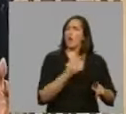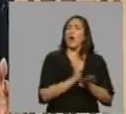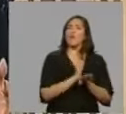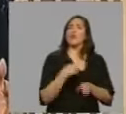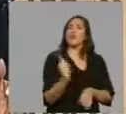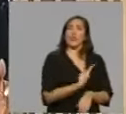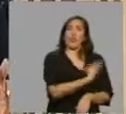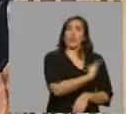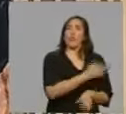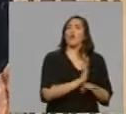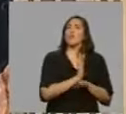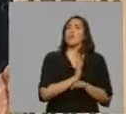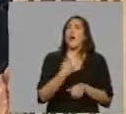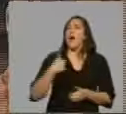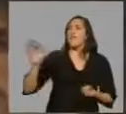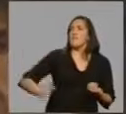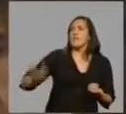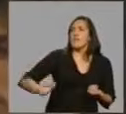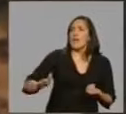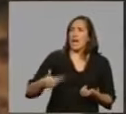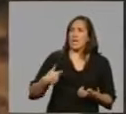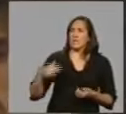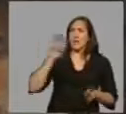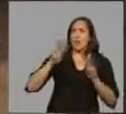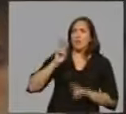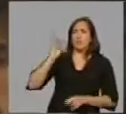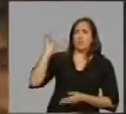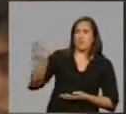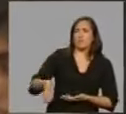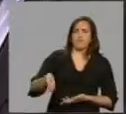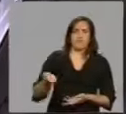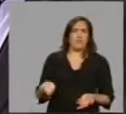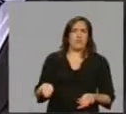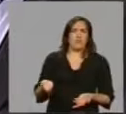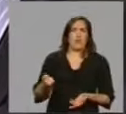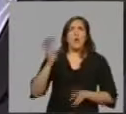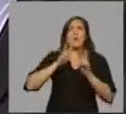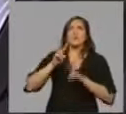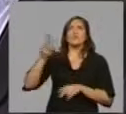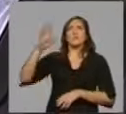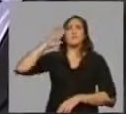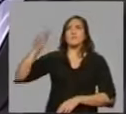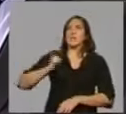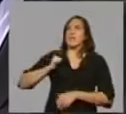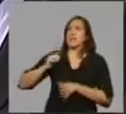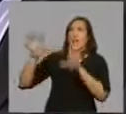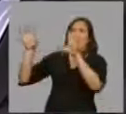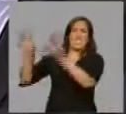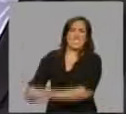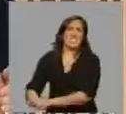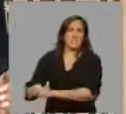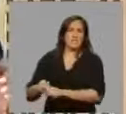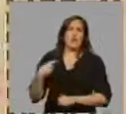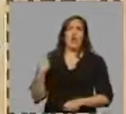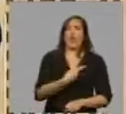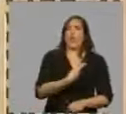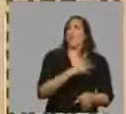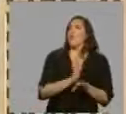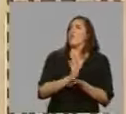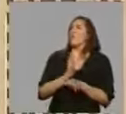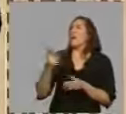venganza, de revanchismo, que queríamos destruir a las Fuerzas Armadas, que éramos muy